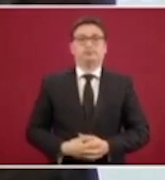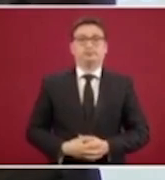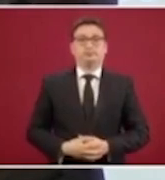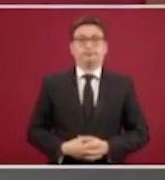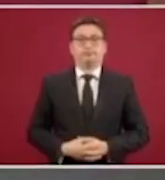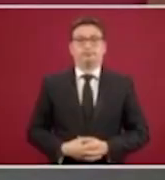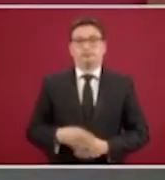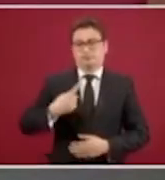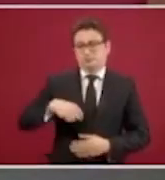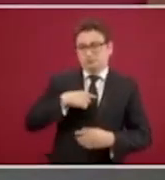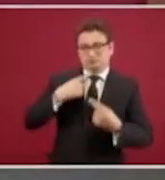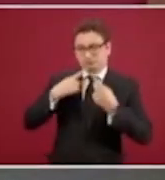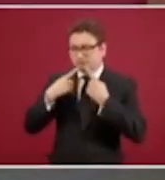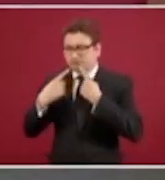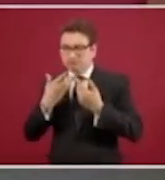tomando decisiones